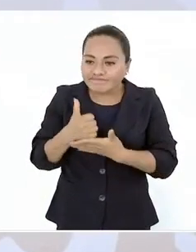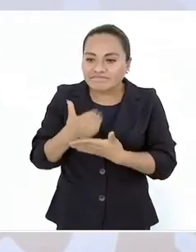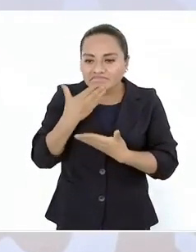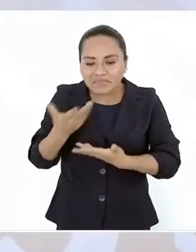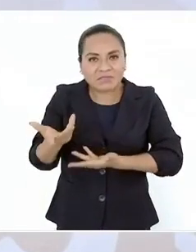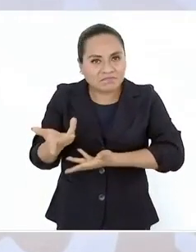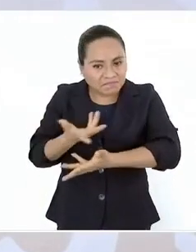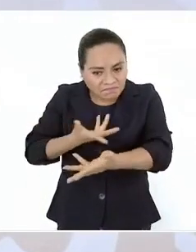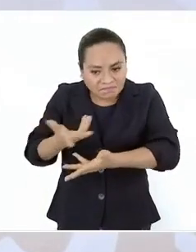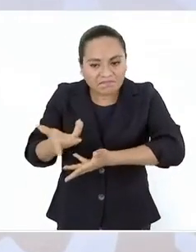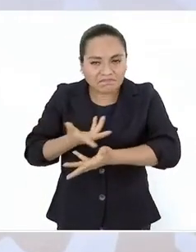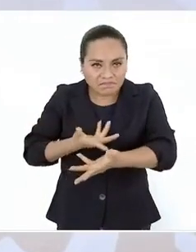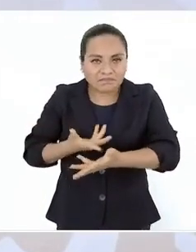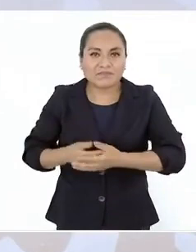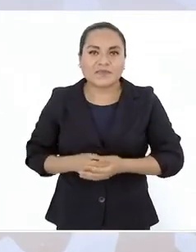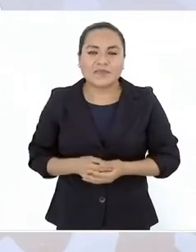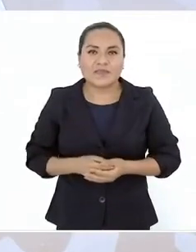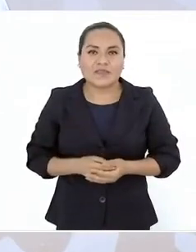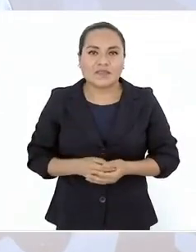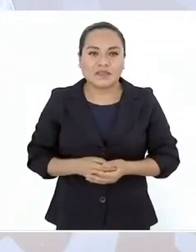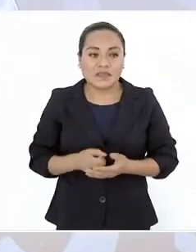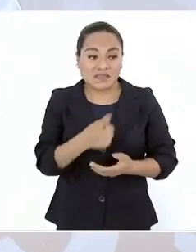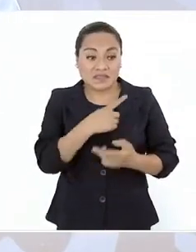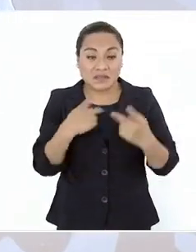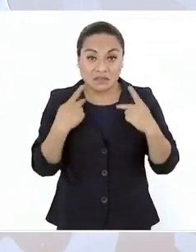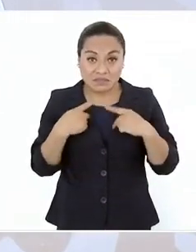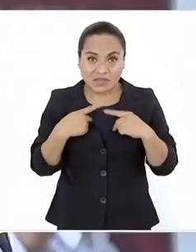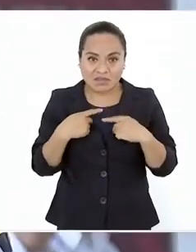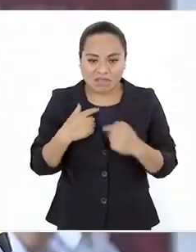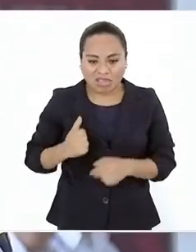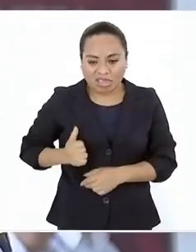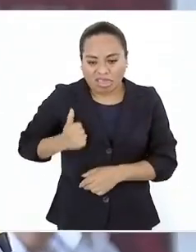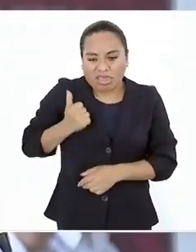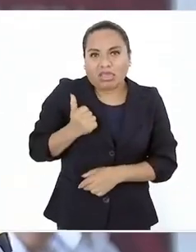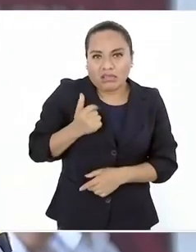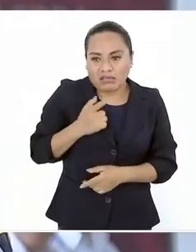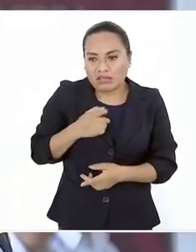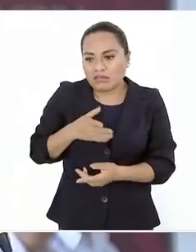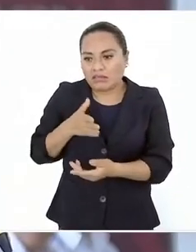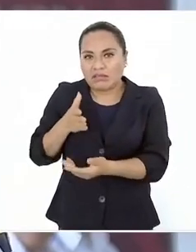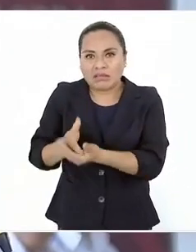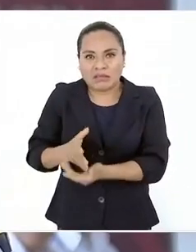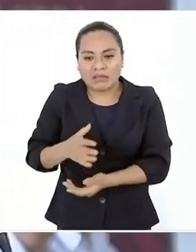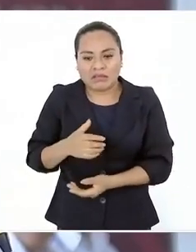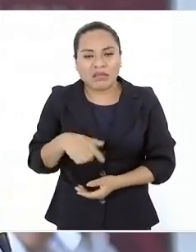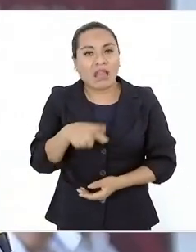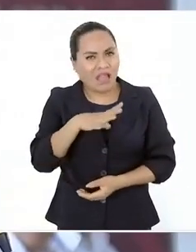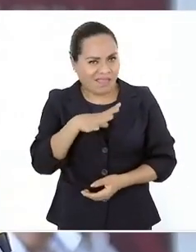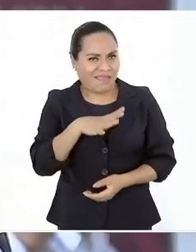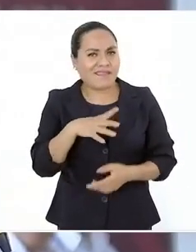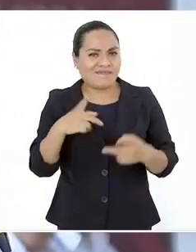cuando aparezcan vivales, que los hay,